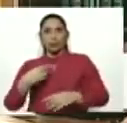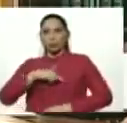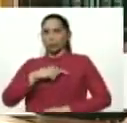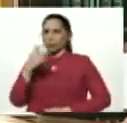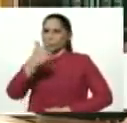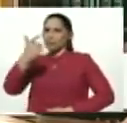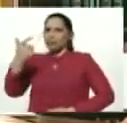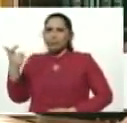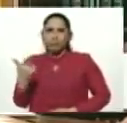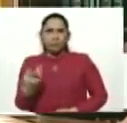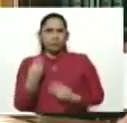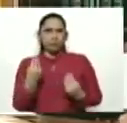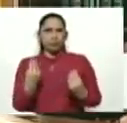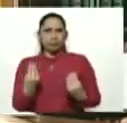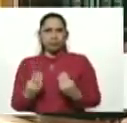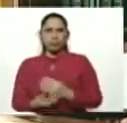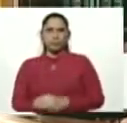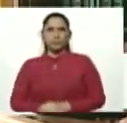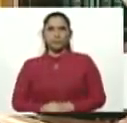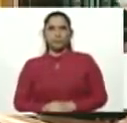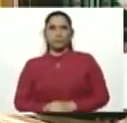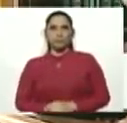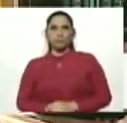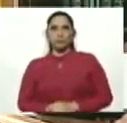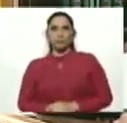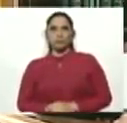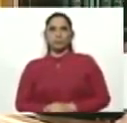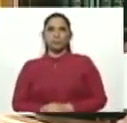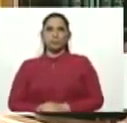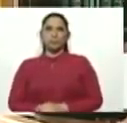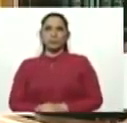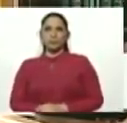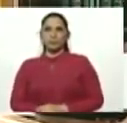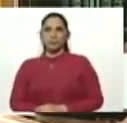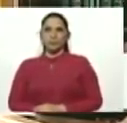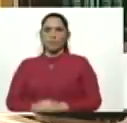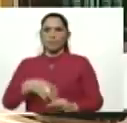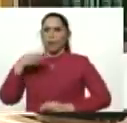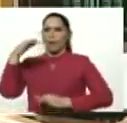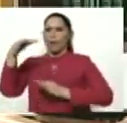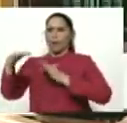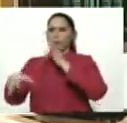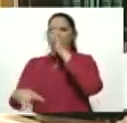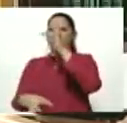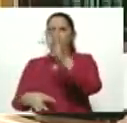buscando, compatriota, el virus está corriendo por Venezuela.